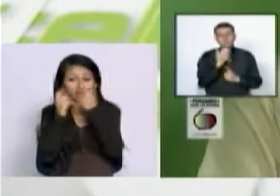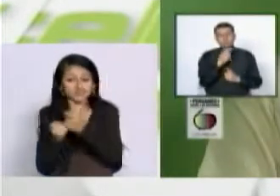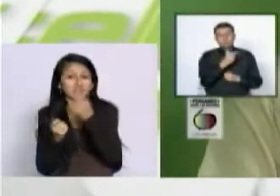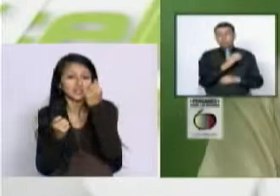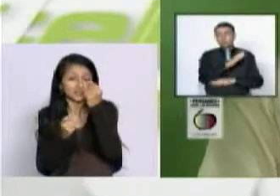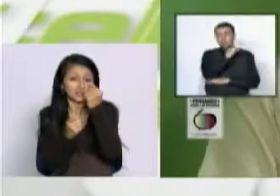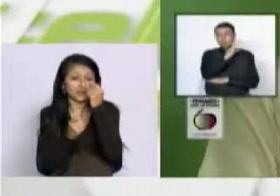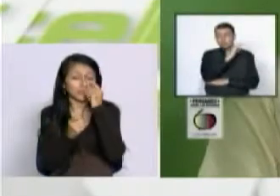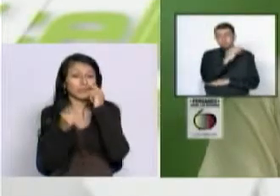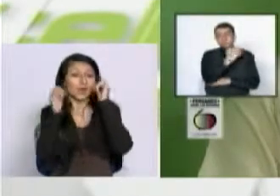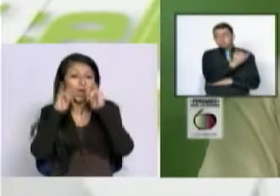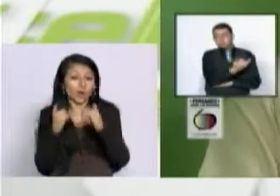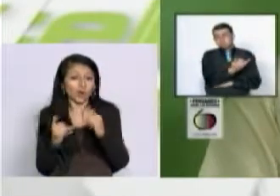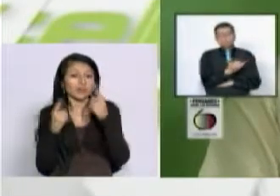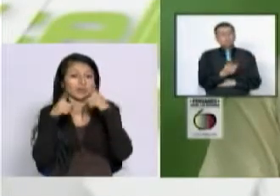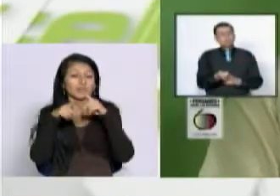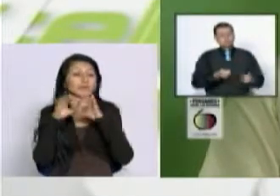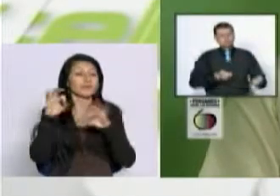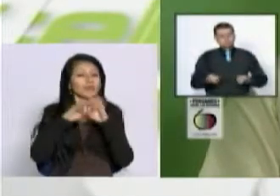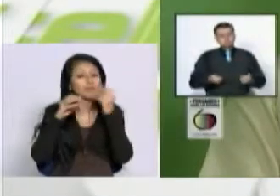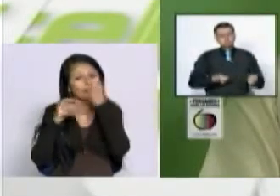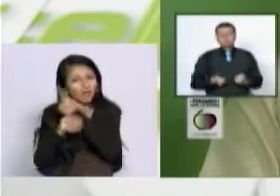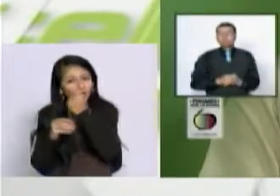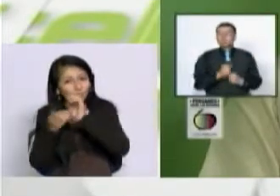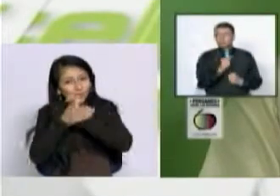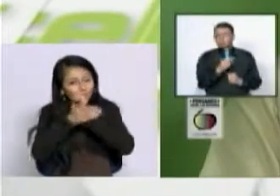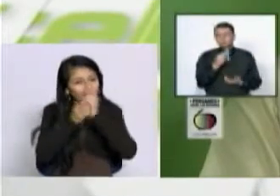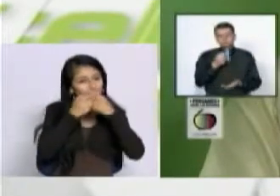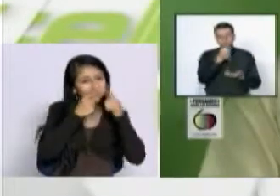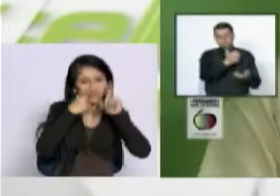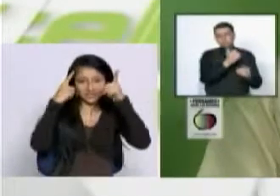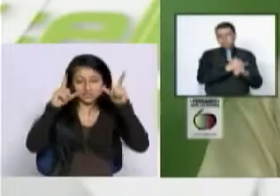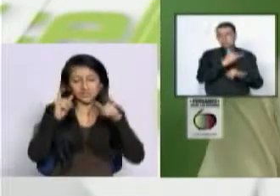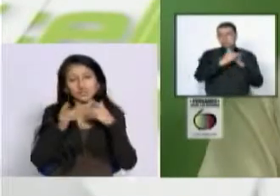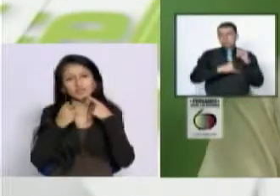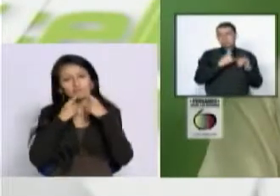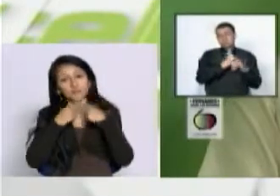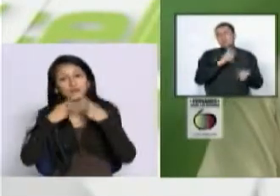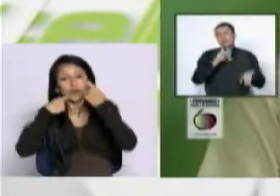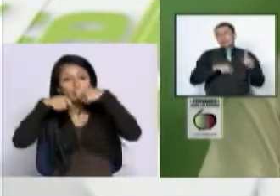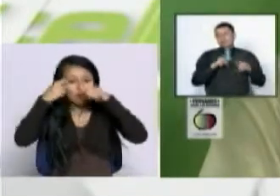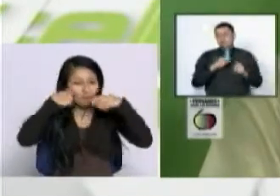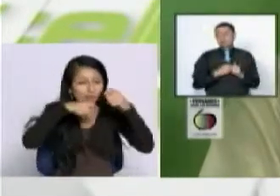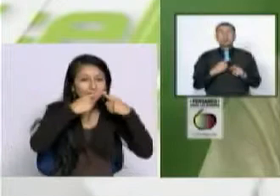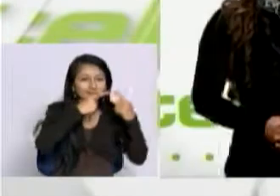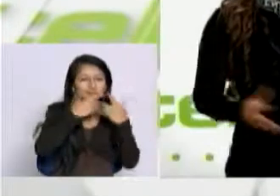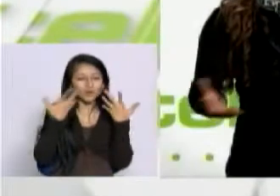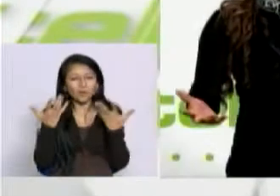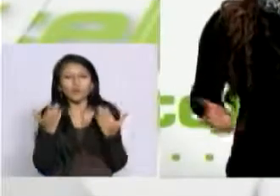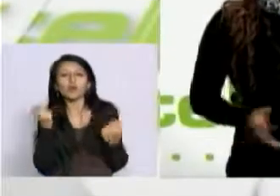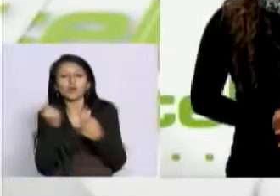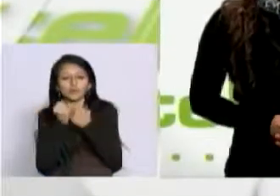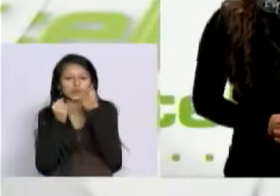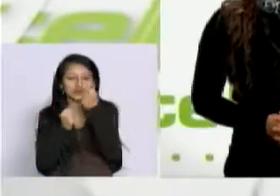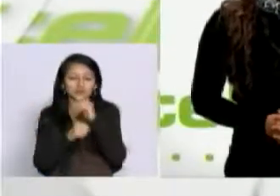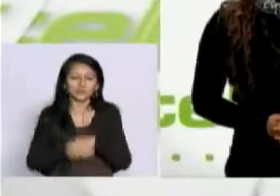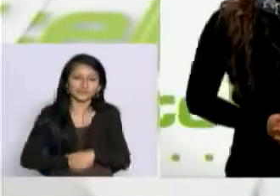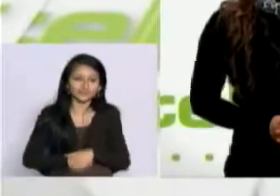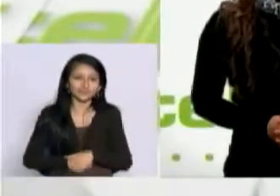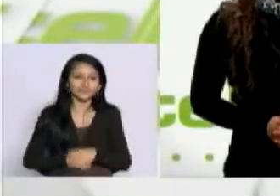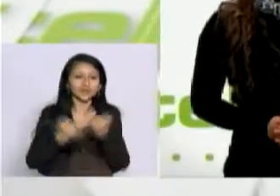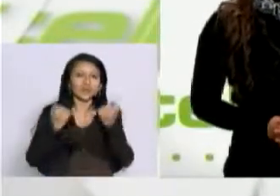también que los mismos deben crear mecanismos de comercialización para su autosostenibilidad. El 13